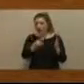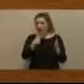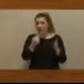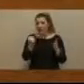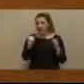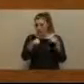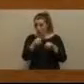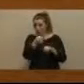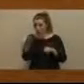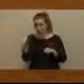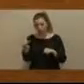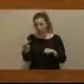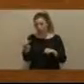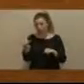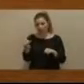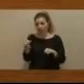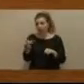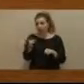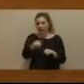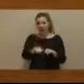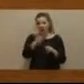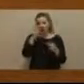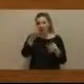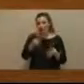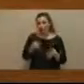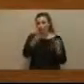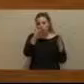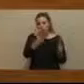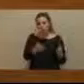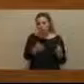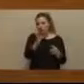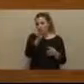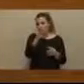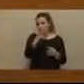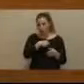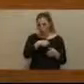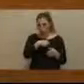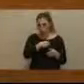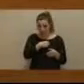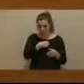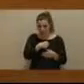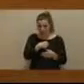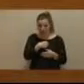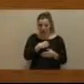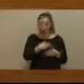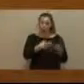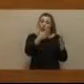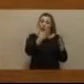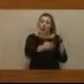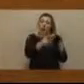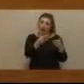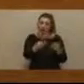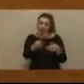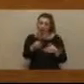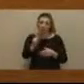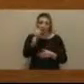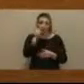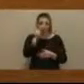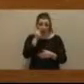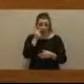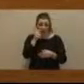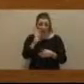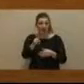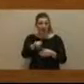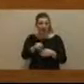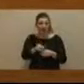correctamente. No, mire, aquí hay una realidad que ustedes no van a poder tapar, se lo dije en la primera intervención. Ustedes, el señor Fernández, el anterior